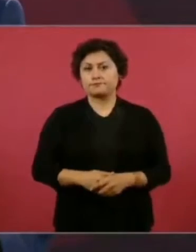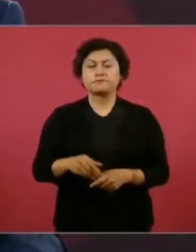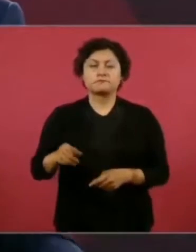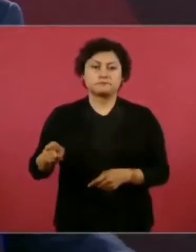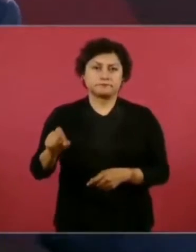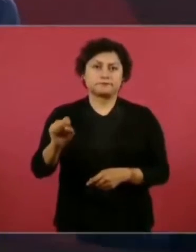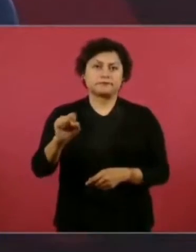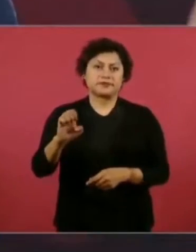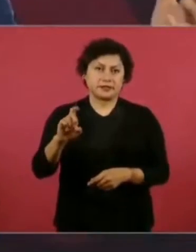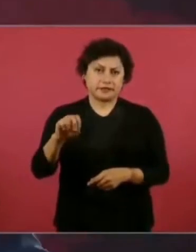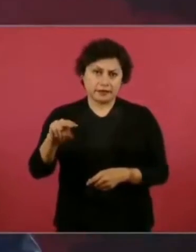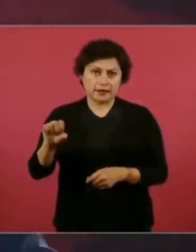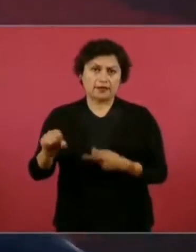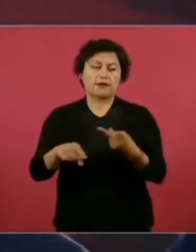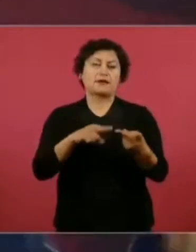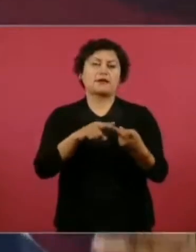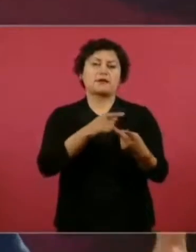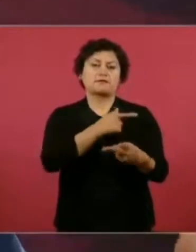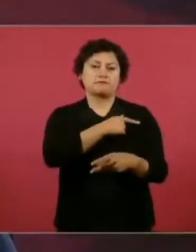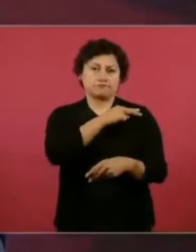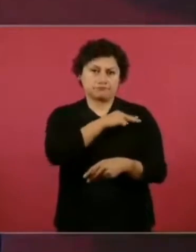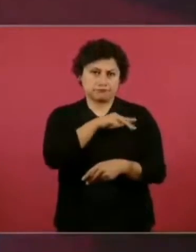todo también para